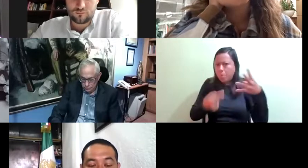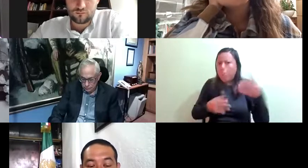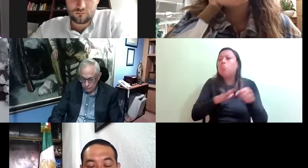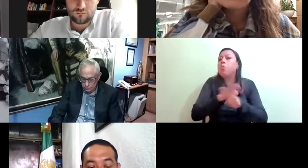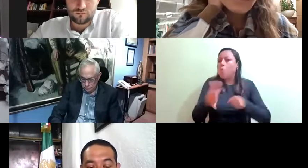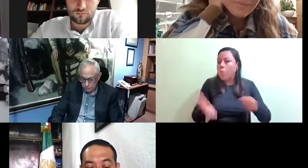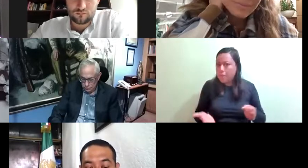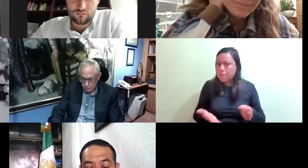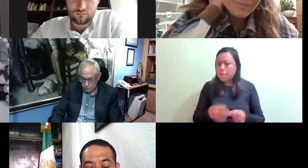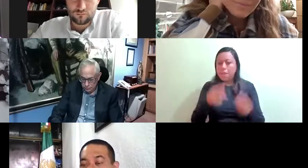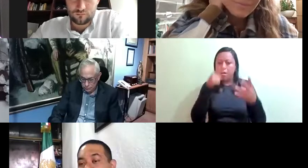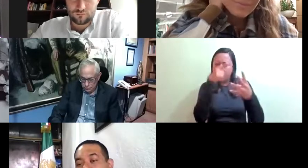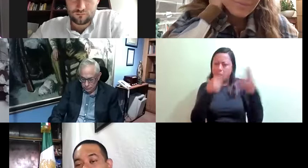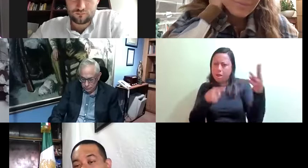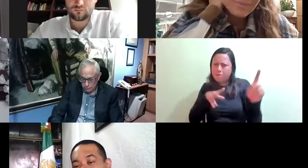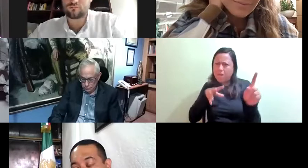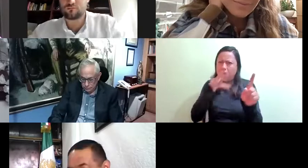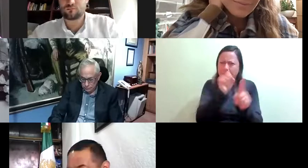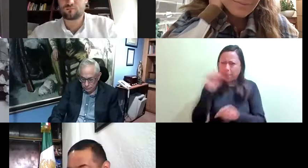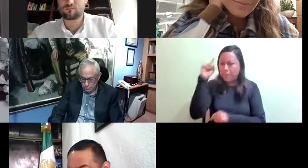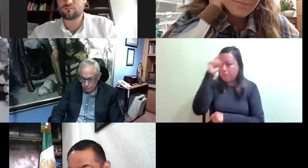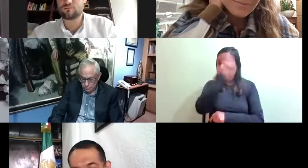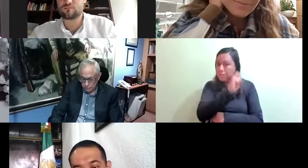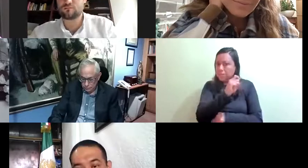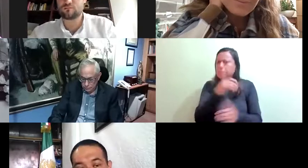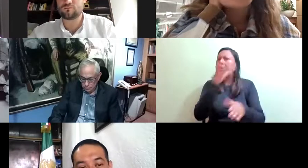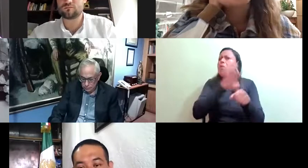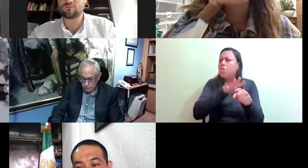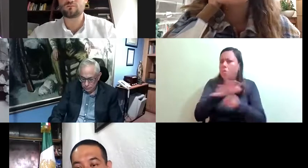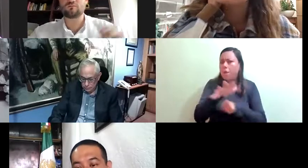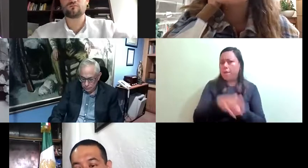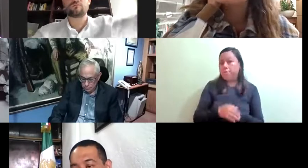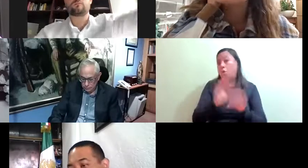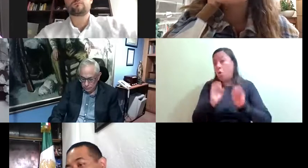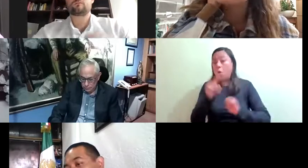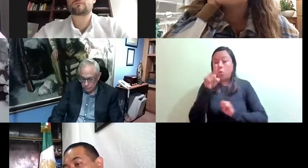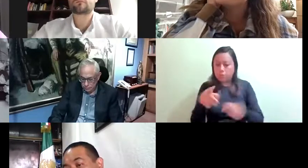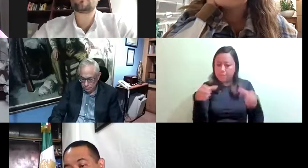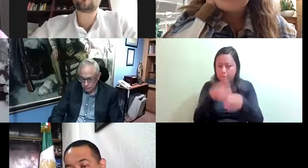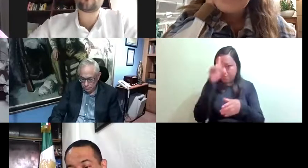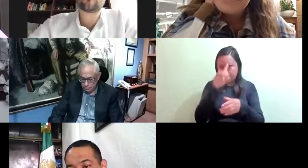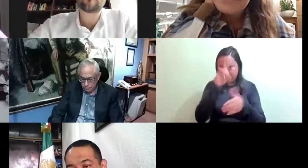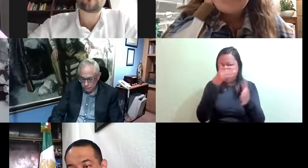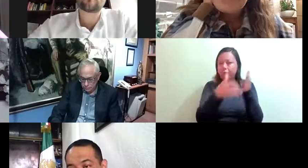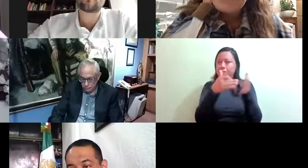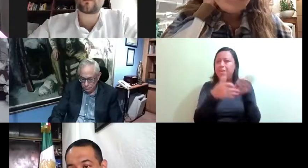que considera que tiene pendientes como consejero? Sería cuanto a mis preguntas, diputado